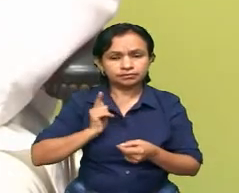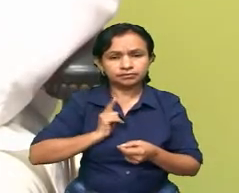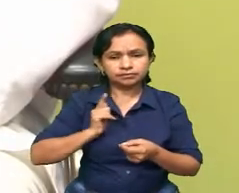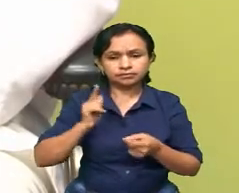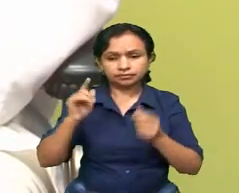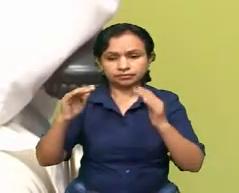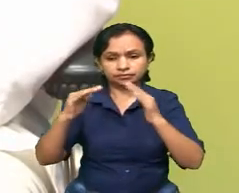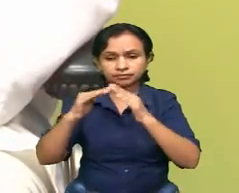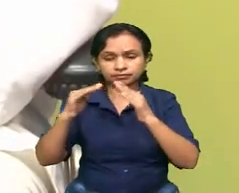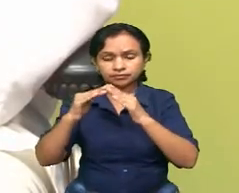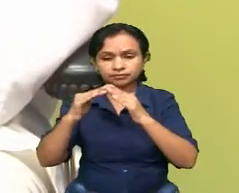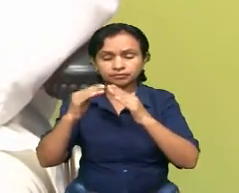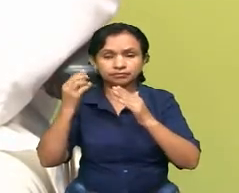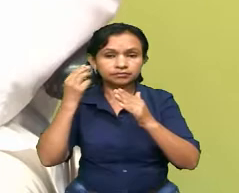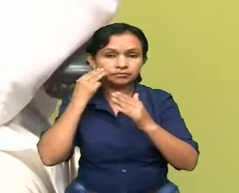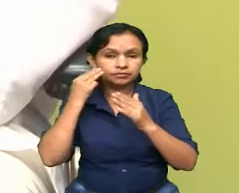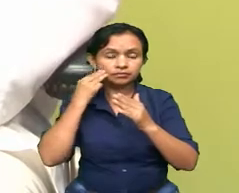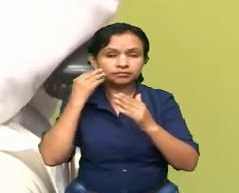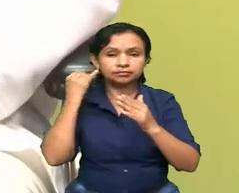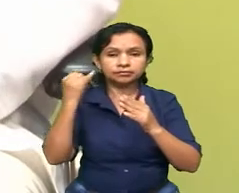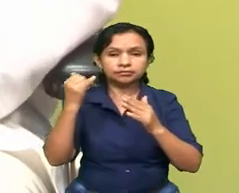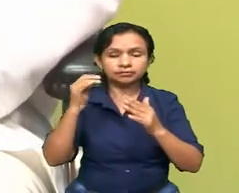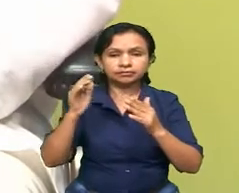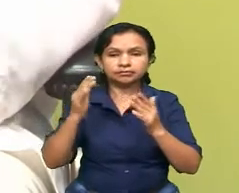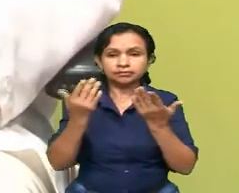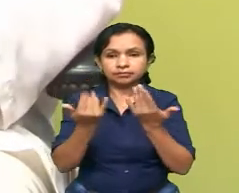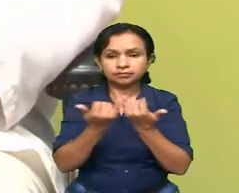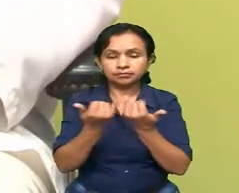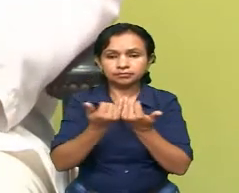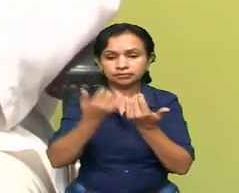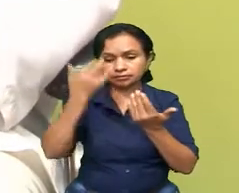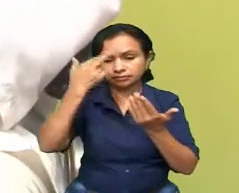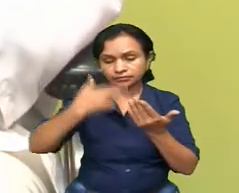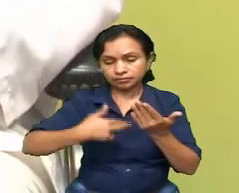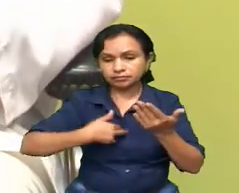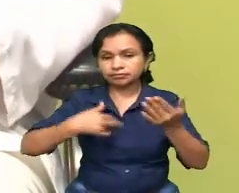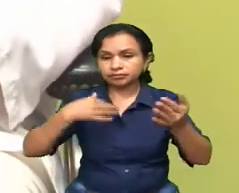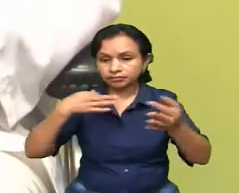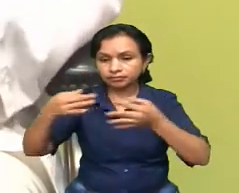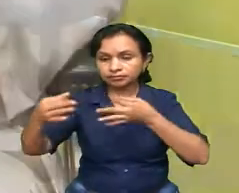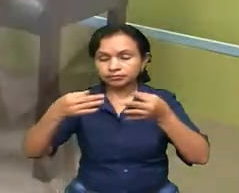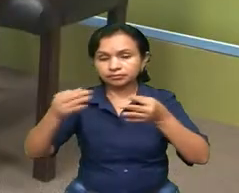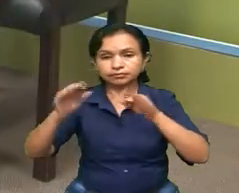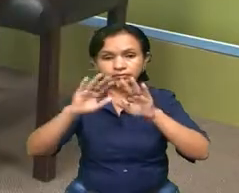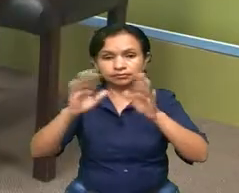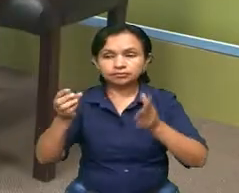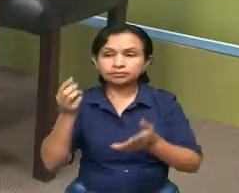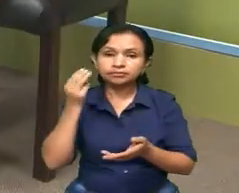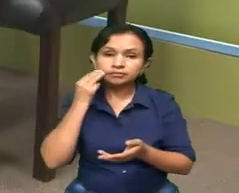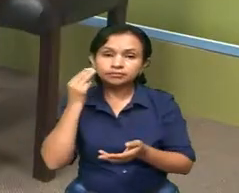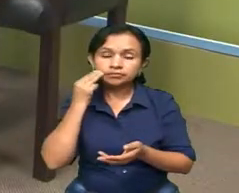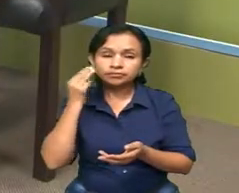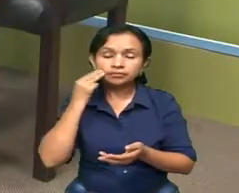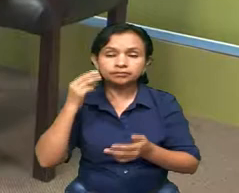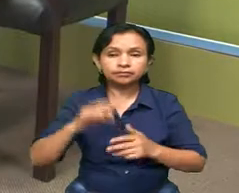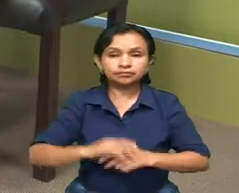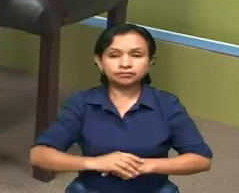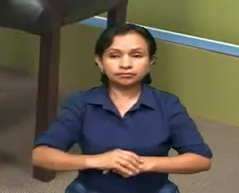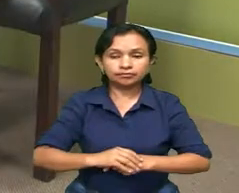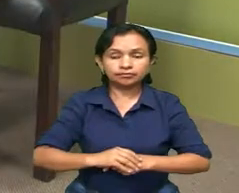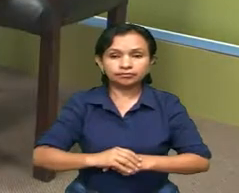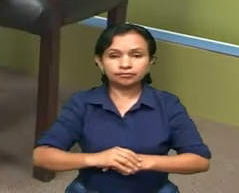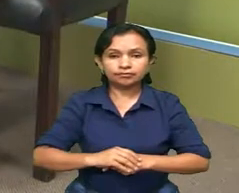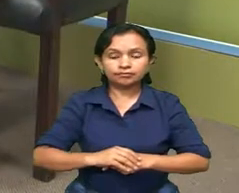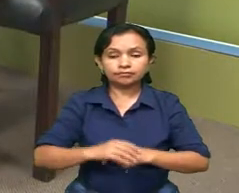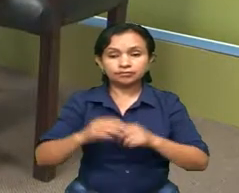casa materna y sí, nosotros teníamos a cargo el lactario y le dábamos seguimiento a las mamás siempre. ¿Qué pasa cuando la mujer que